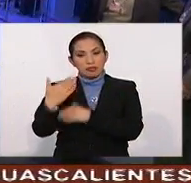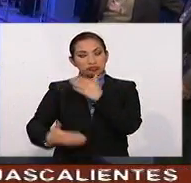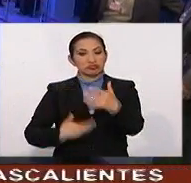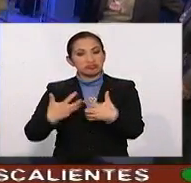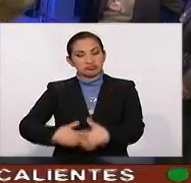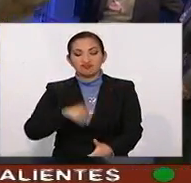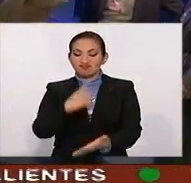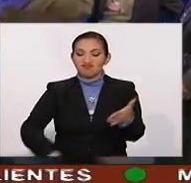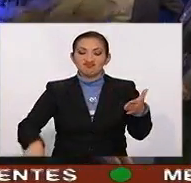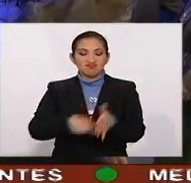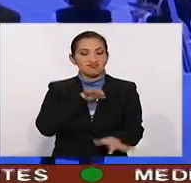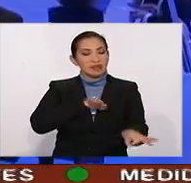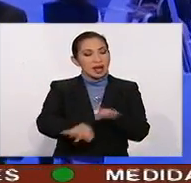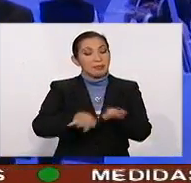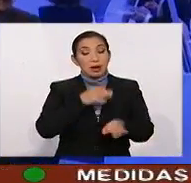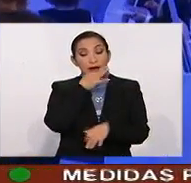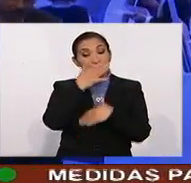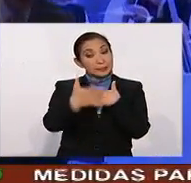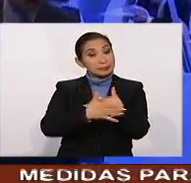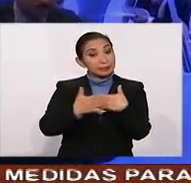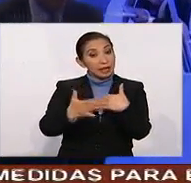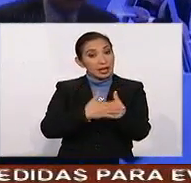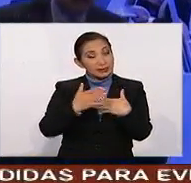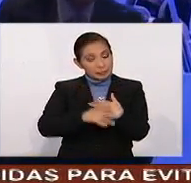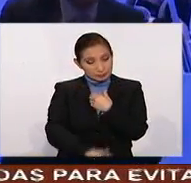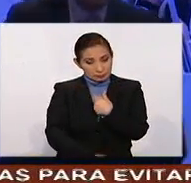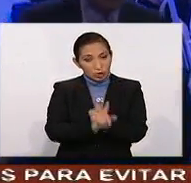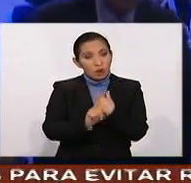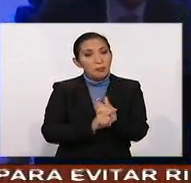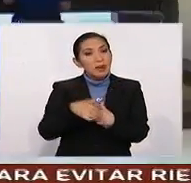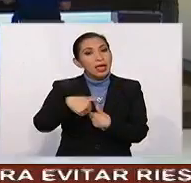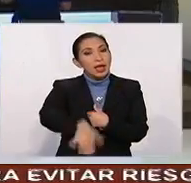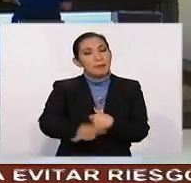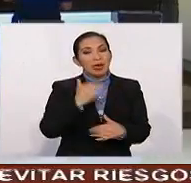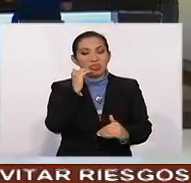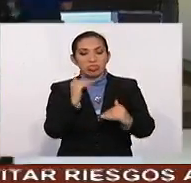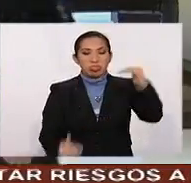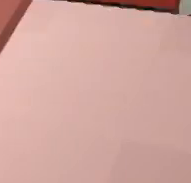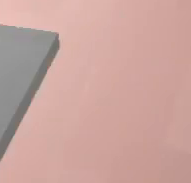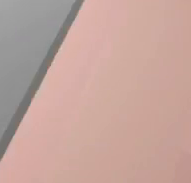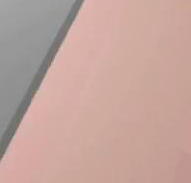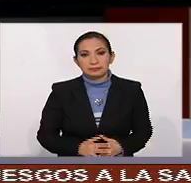cancela puestos de empleo y advirtió sobre el inquietante aumento de la desigualdad.